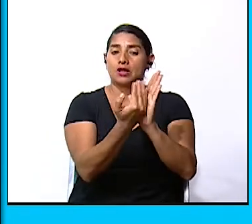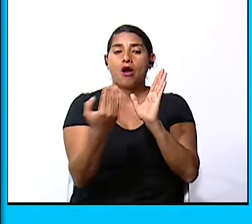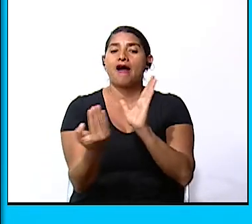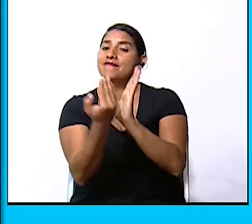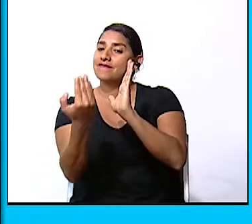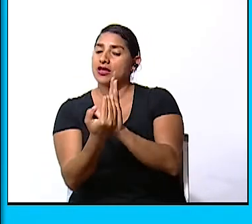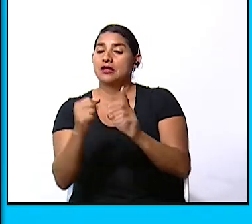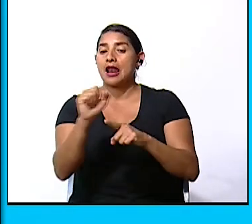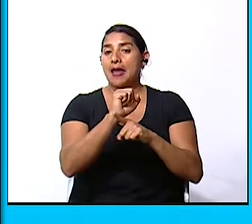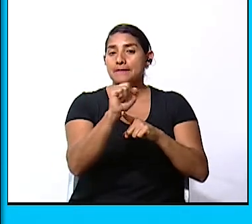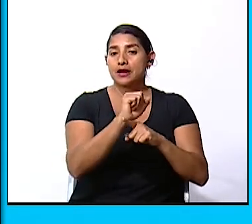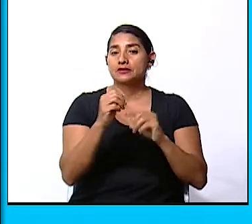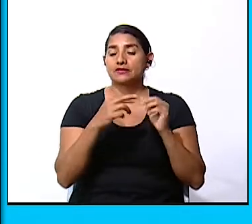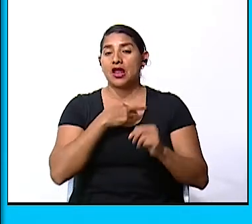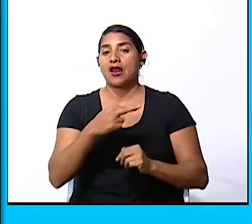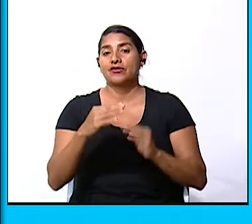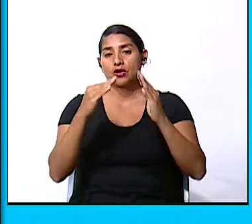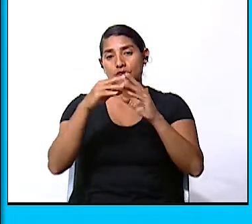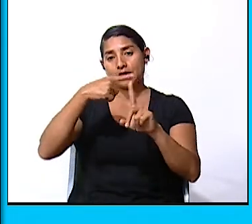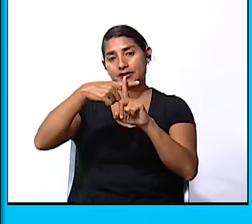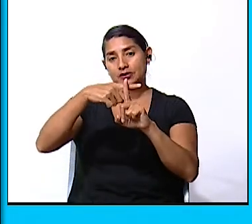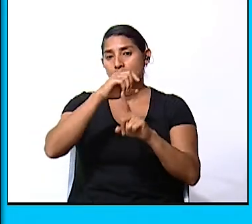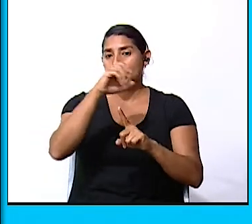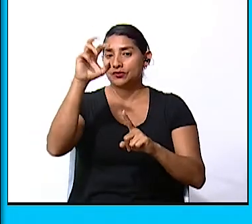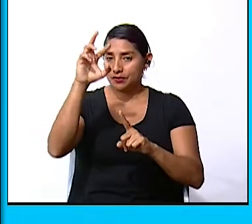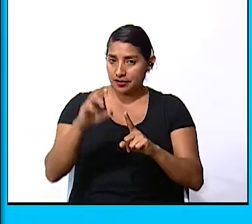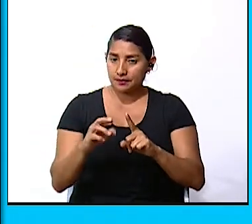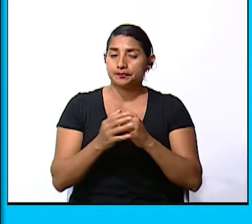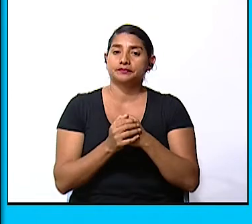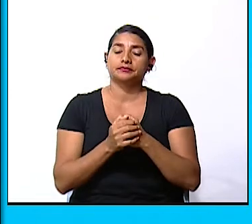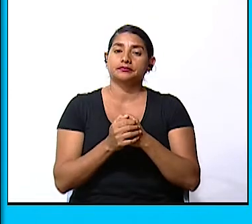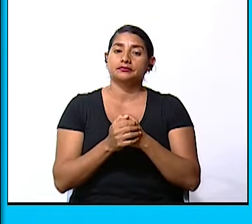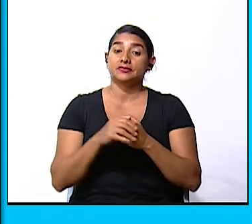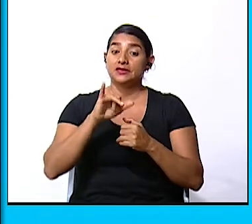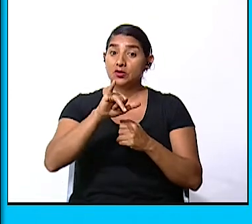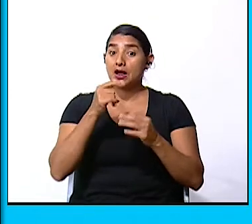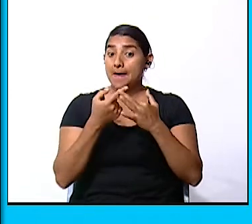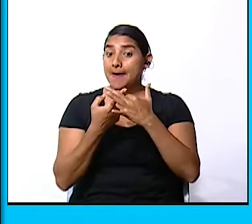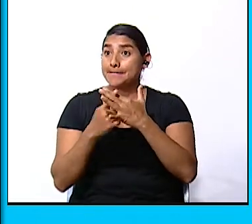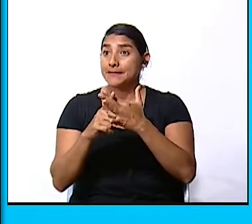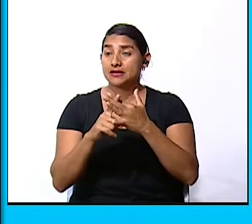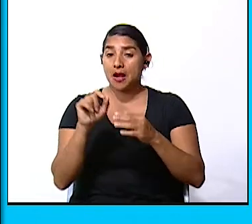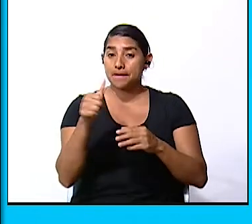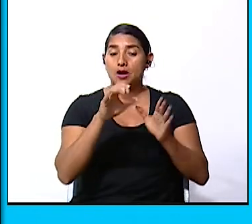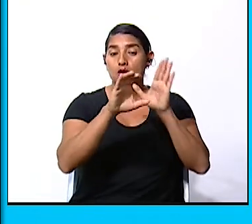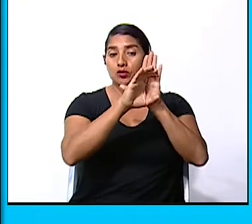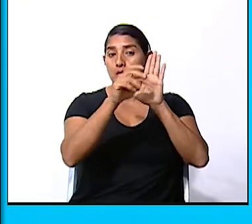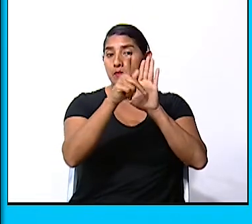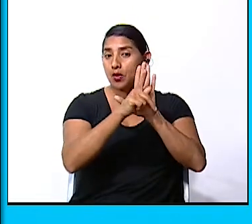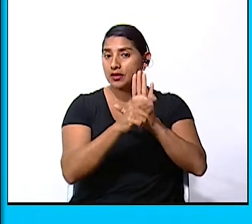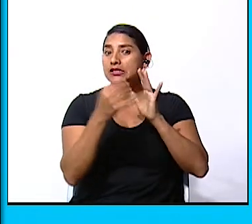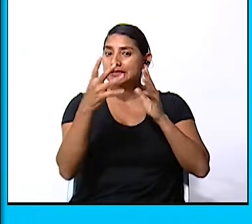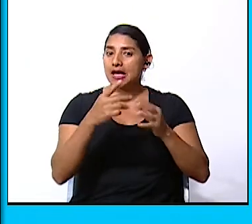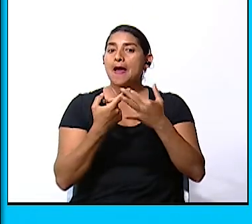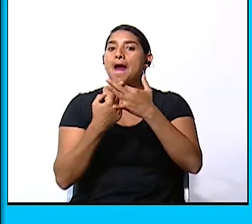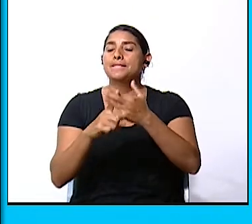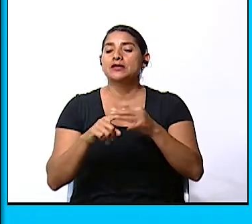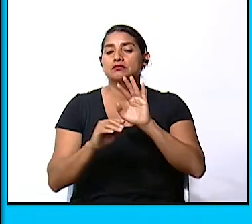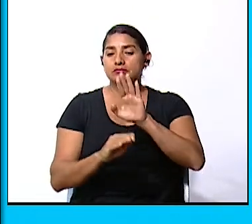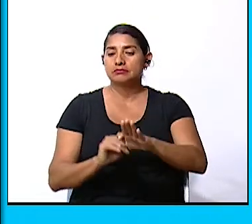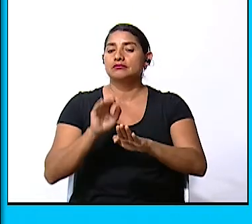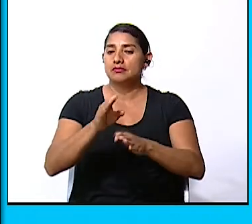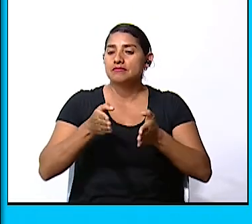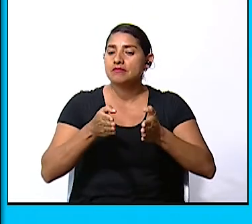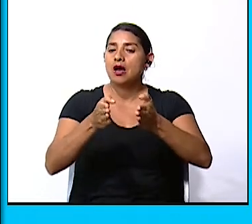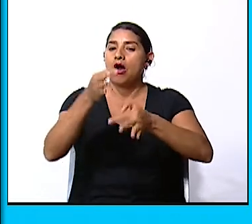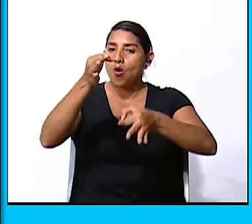afecten la práctica de la religión que tenemos los costarricenses. Así que a partir de la primera constitución política ya empezamos a caminar por las